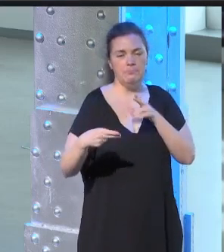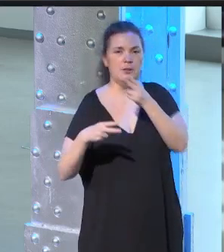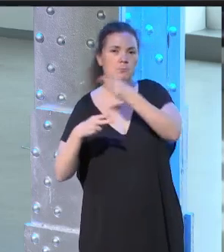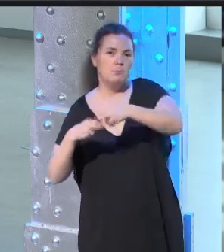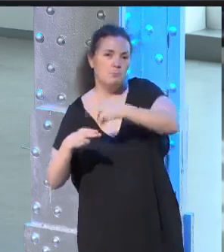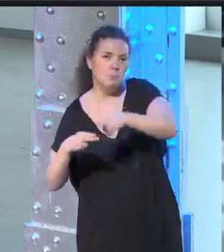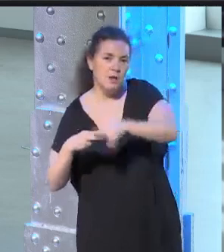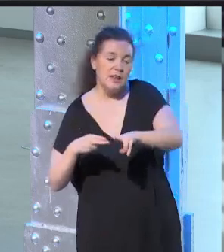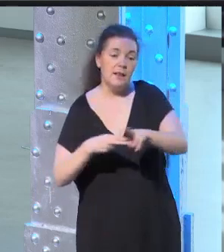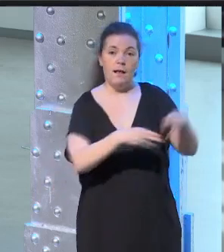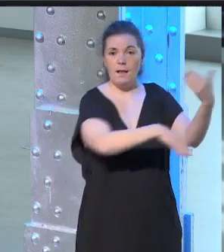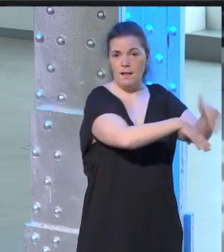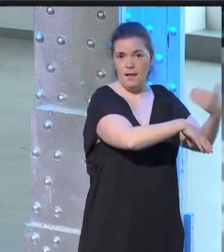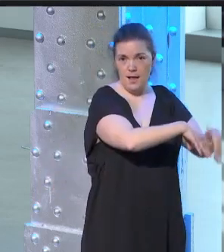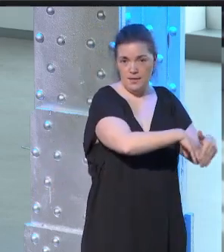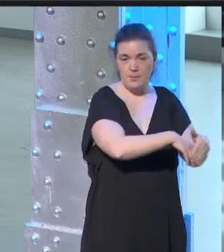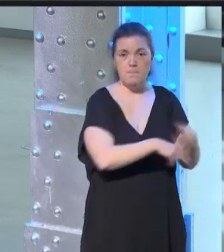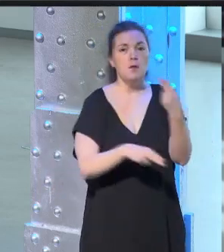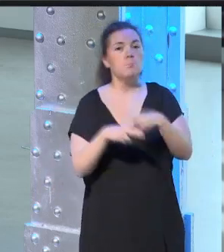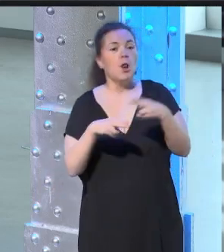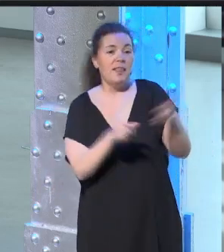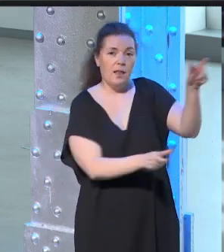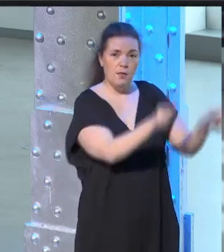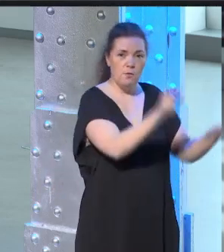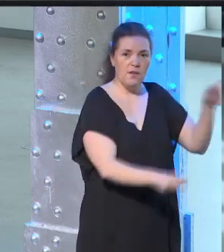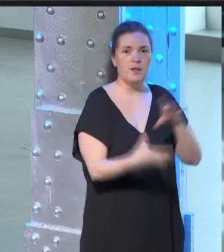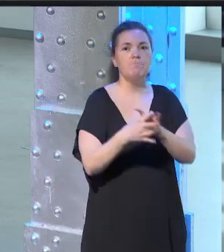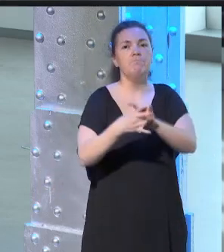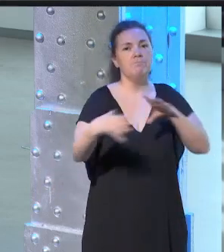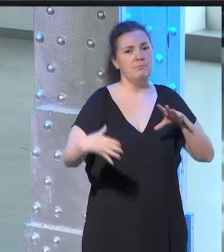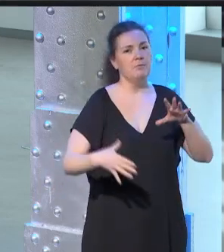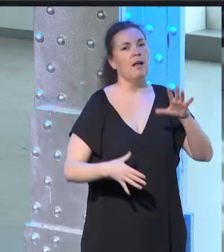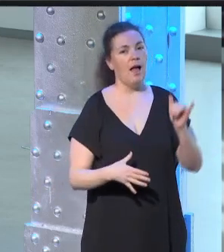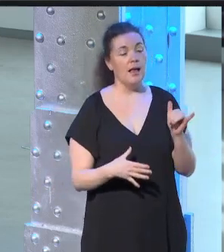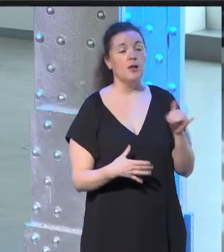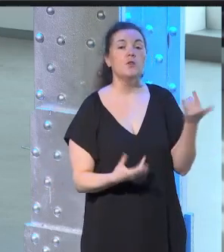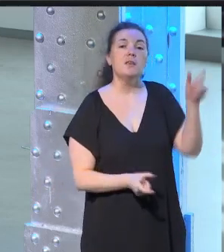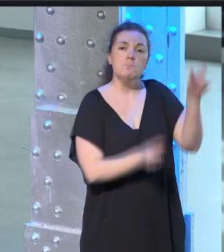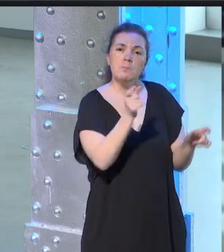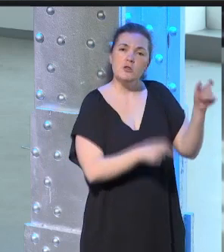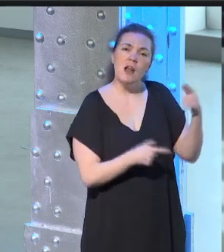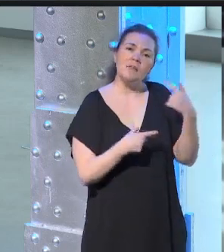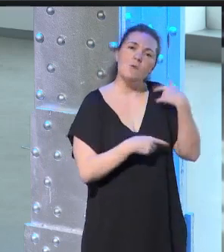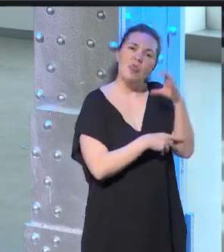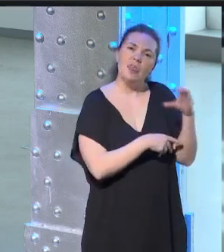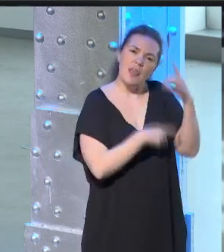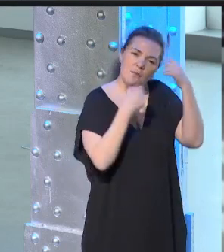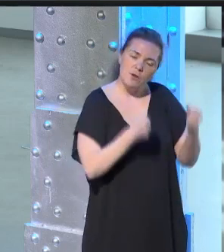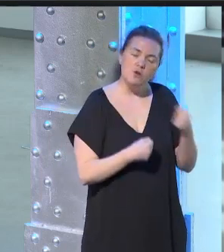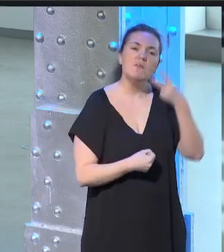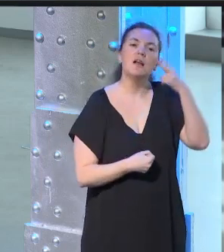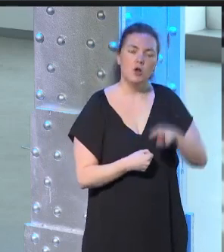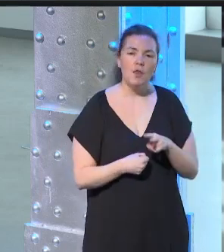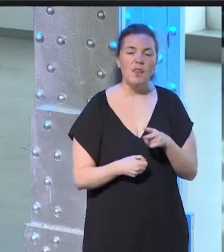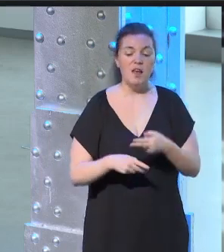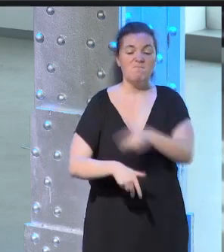política y la calle, entre la política y la ciudadanía. Y algunos científicos reconocieron allí que nunca habían hablado con un